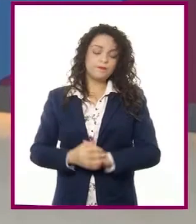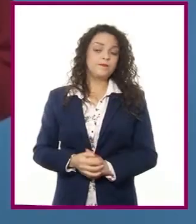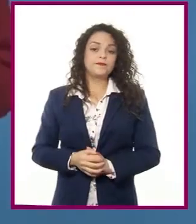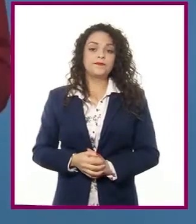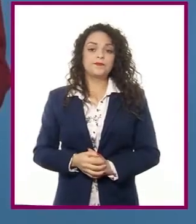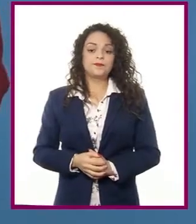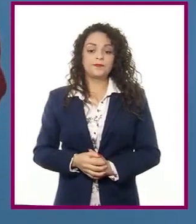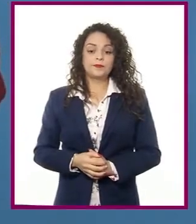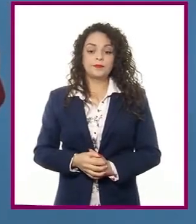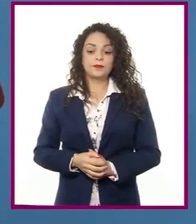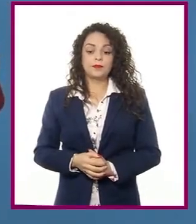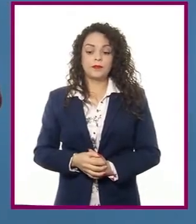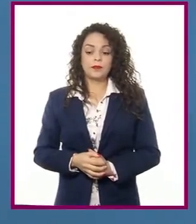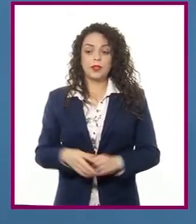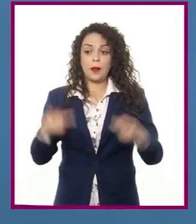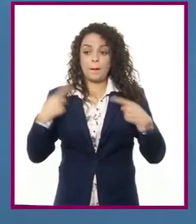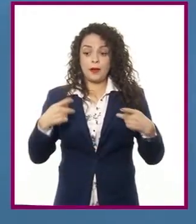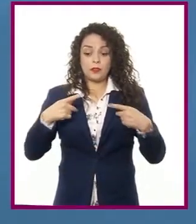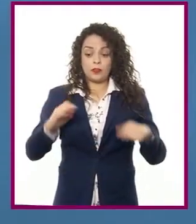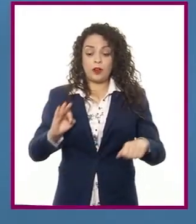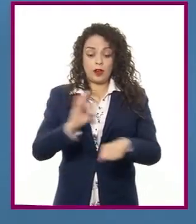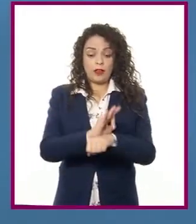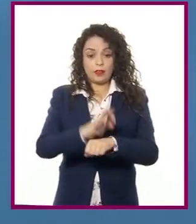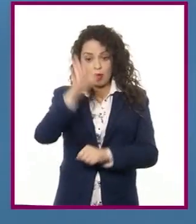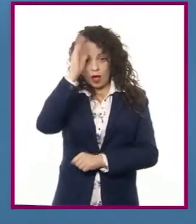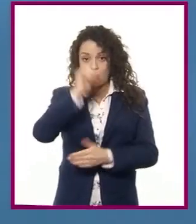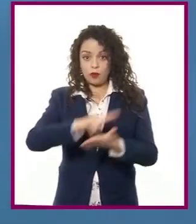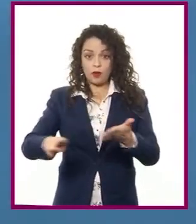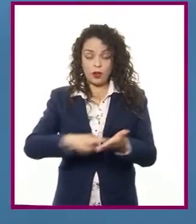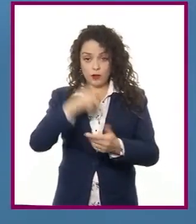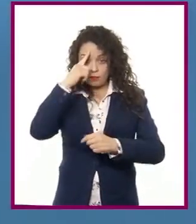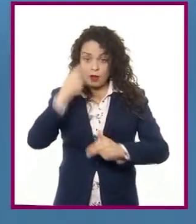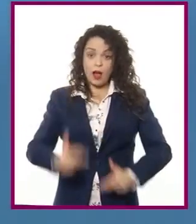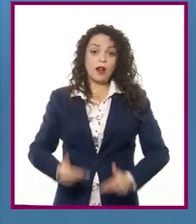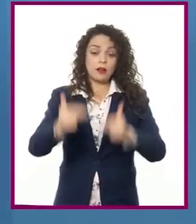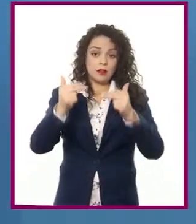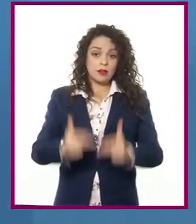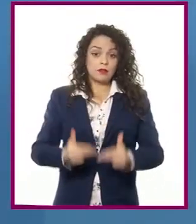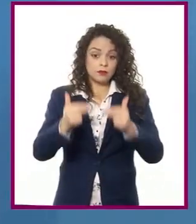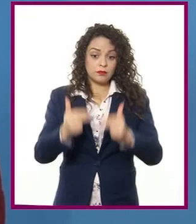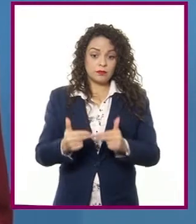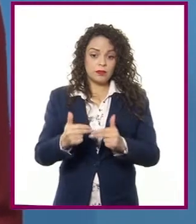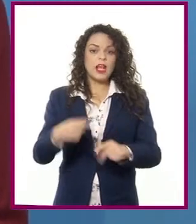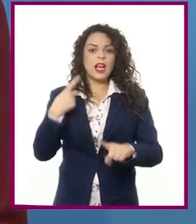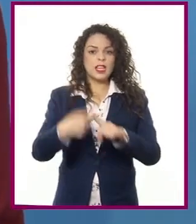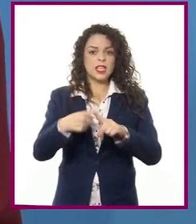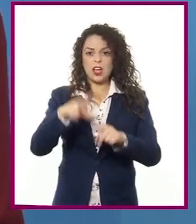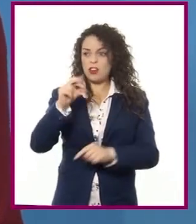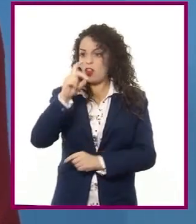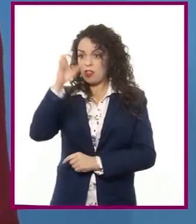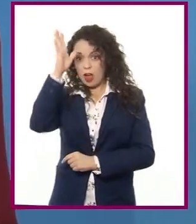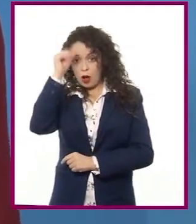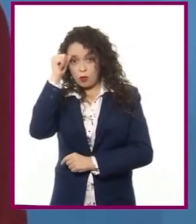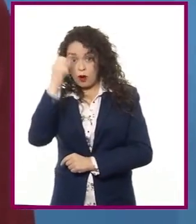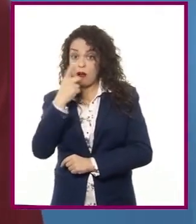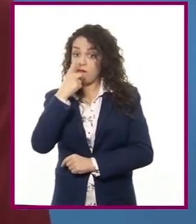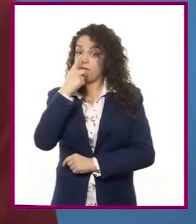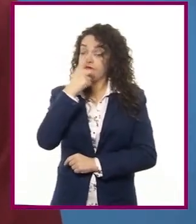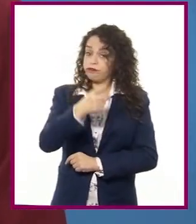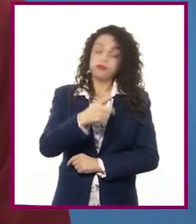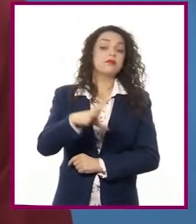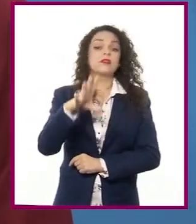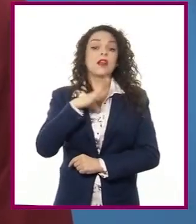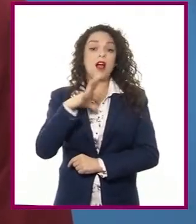mientras los defensores del libre comercio le atribuyen toda clase de virtudes, quienes se oponen a él advierten a su vez